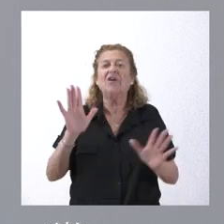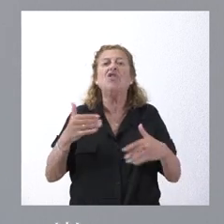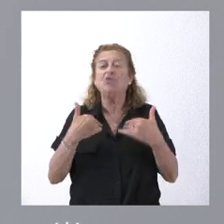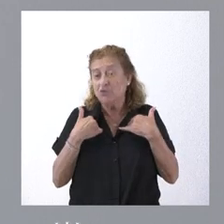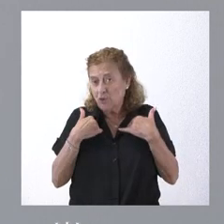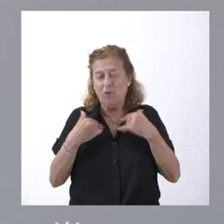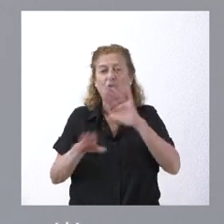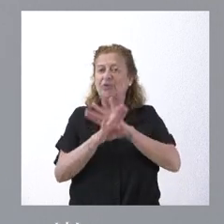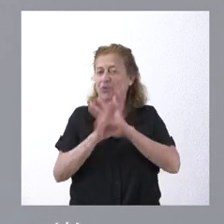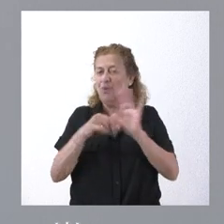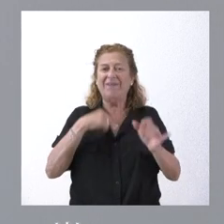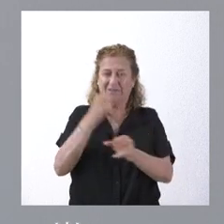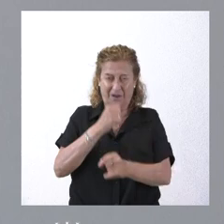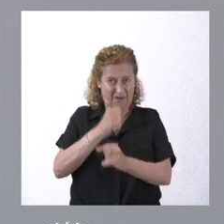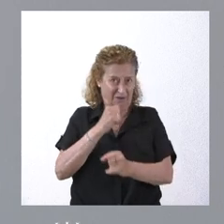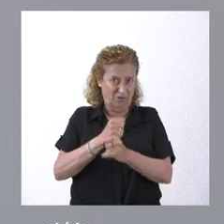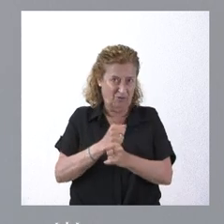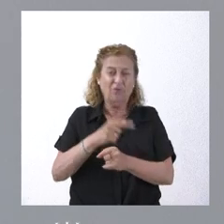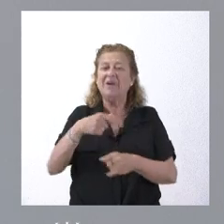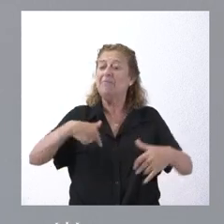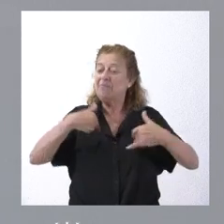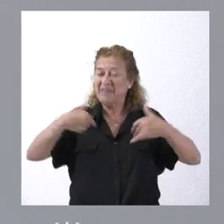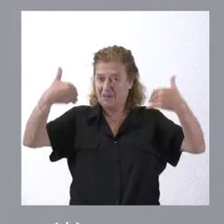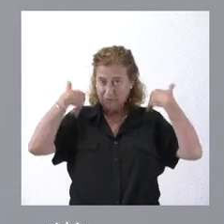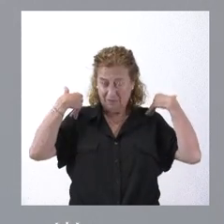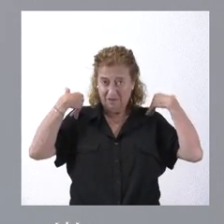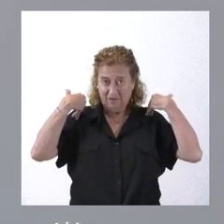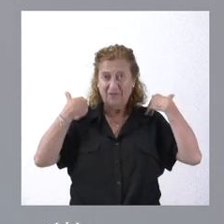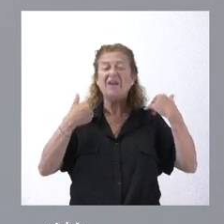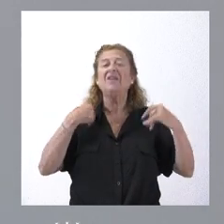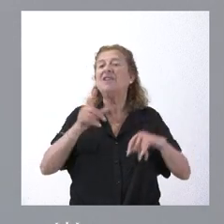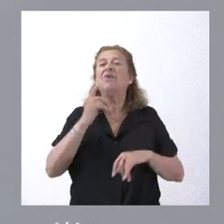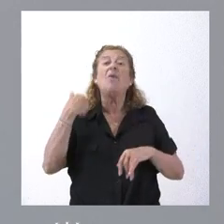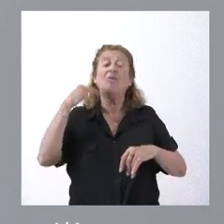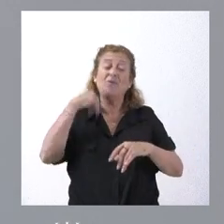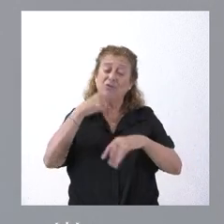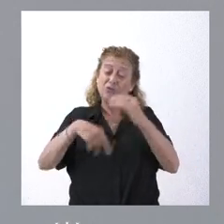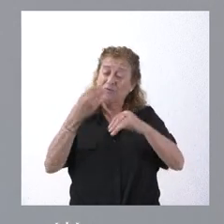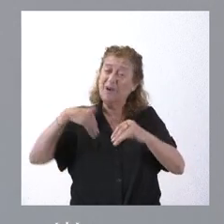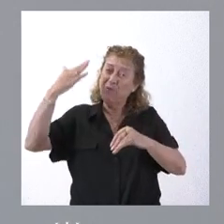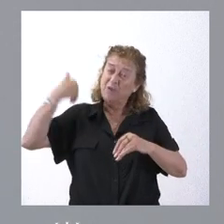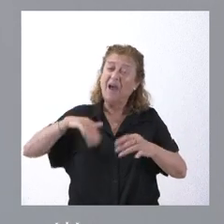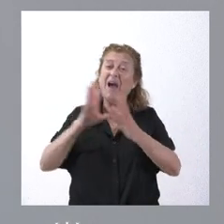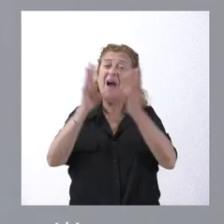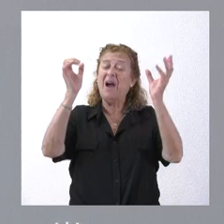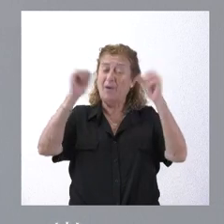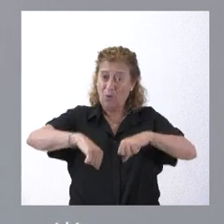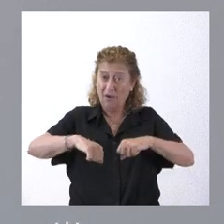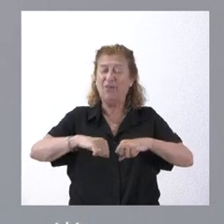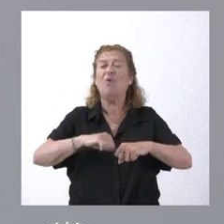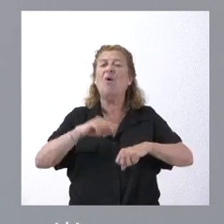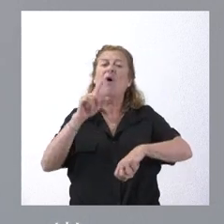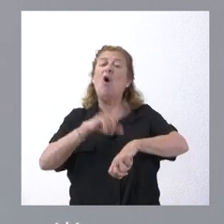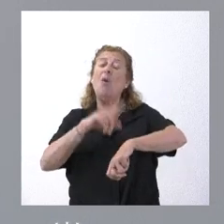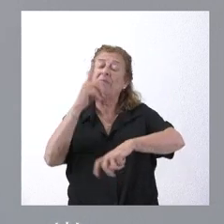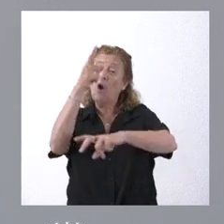vamos a seguir trabajando, esa es nuestra responsabilidad. En su momento aprobamos ya la orden de elaboración del presupuesto, incluso